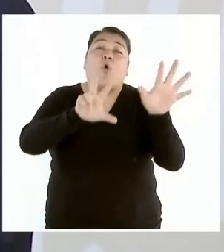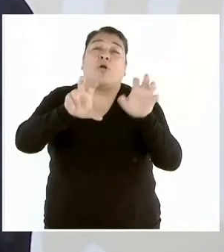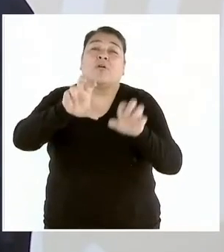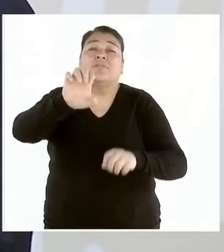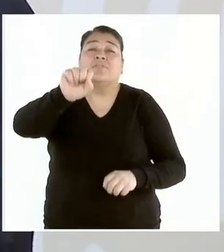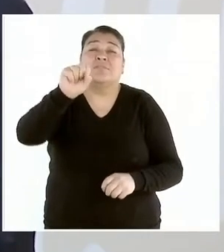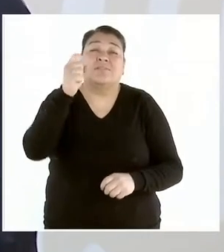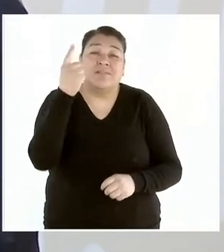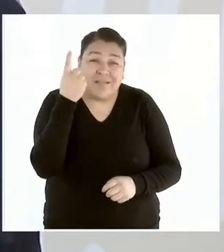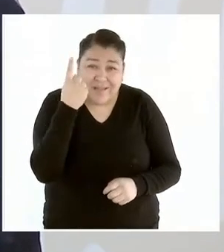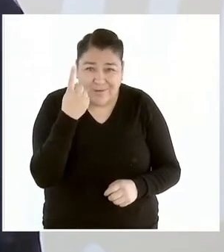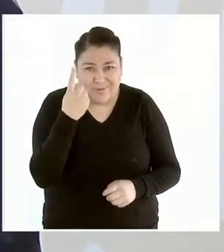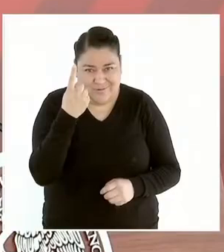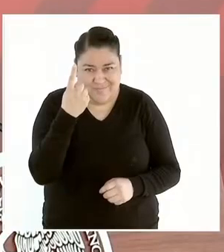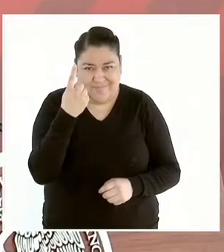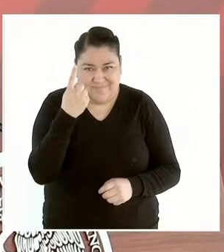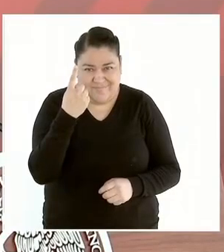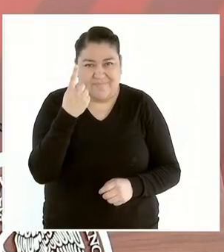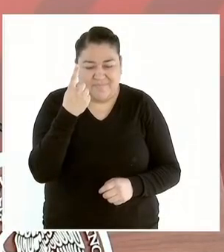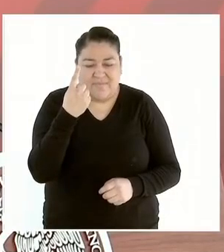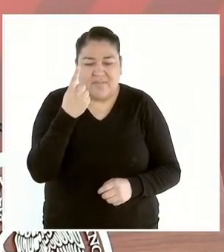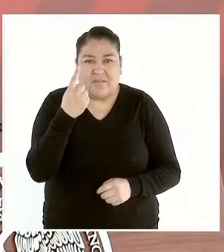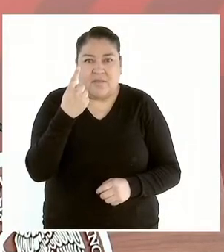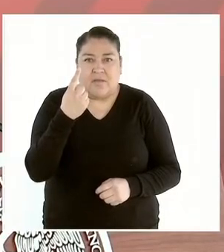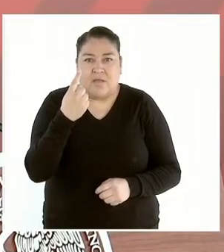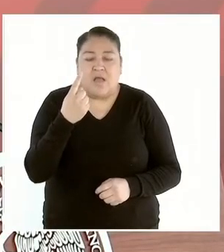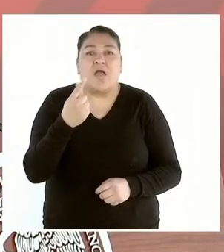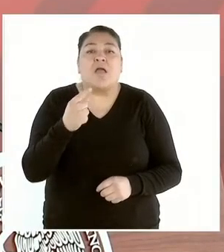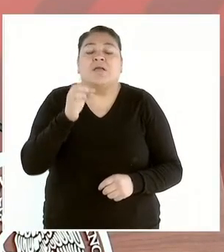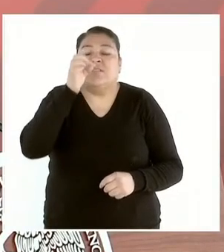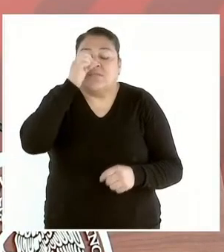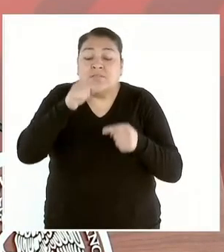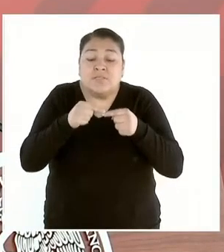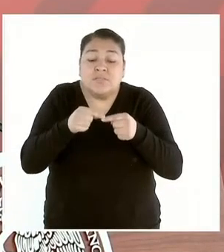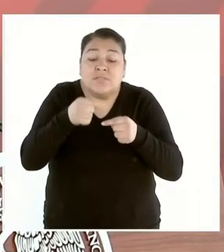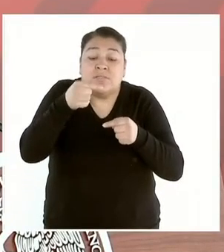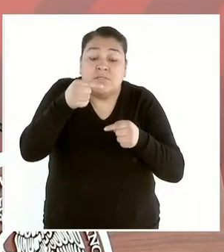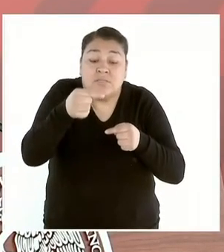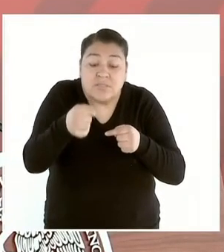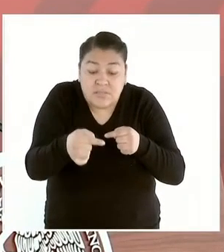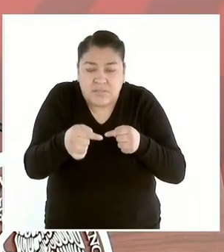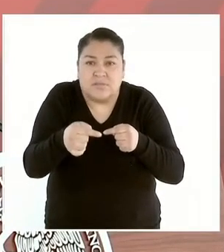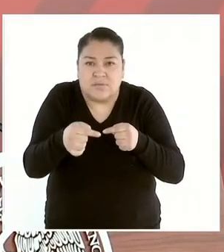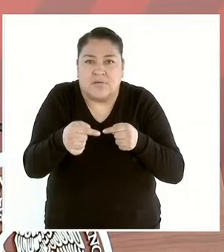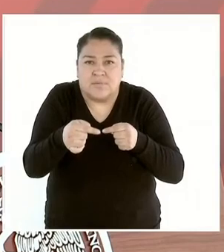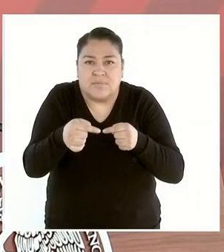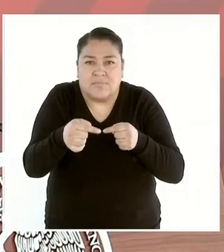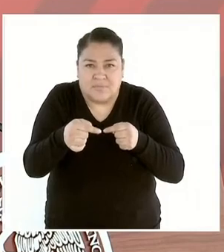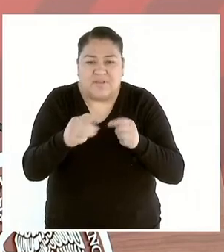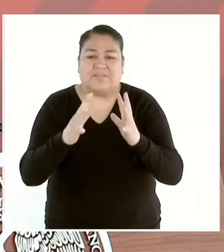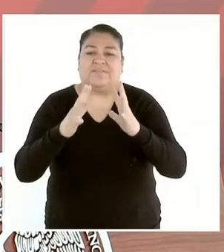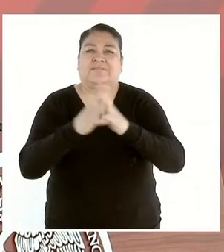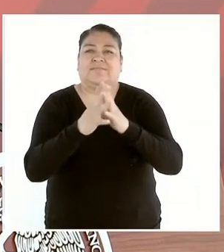en vísperas de la batalla que hoy conmemoramos